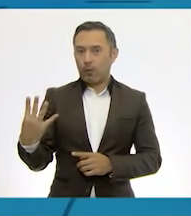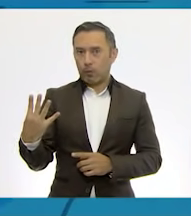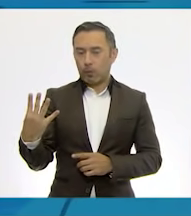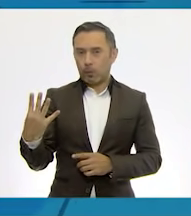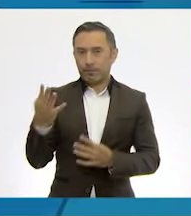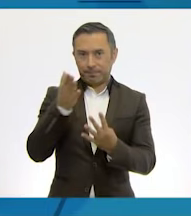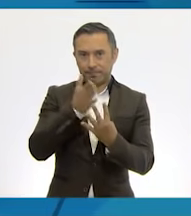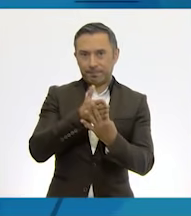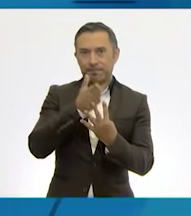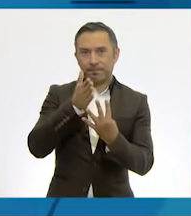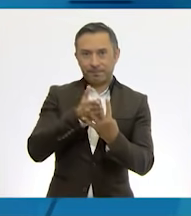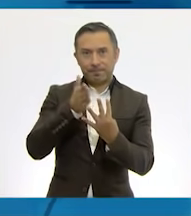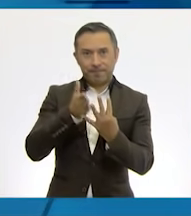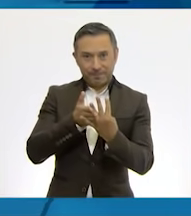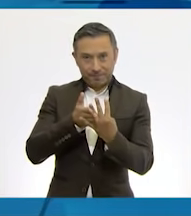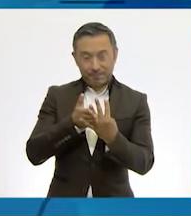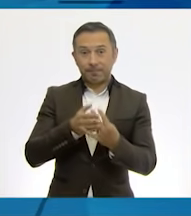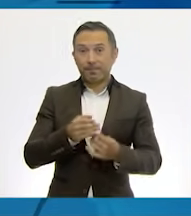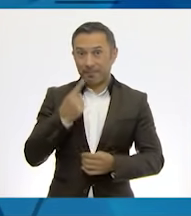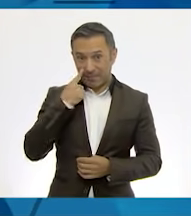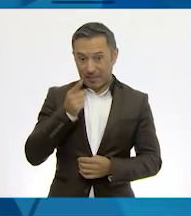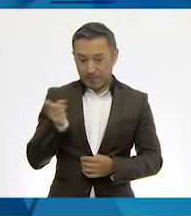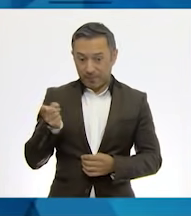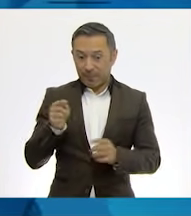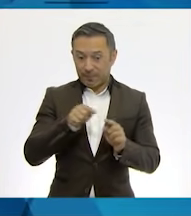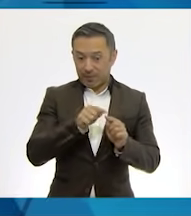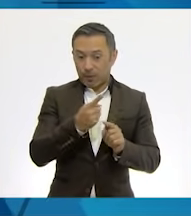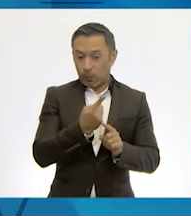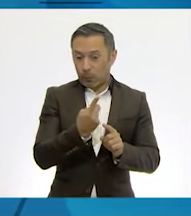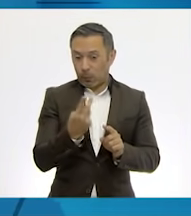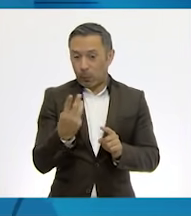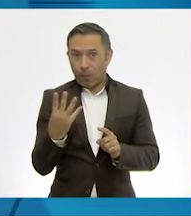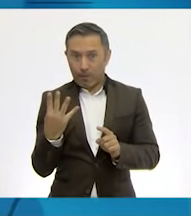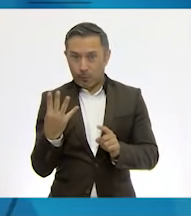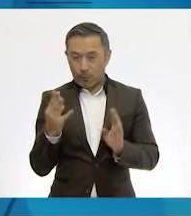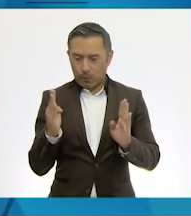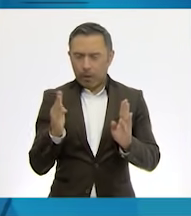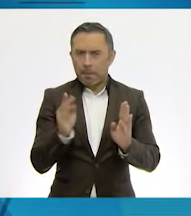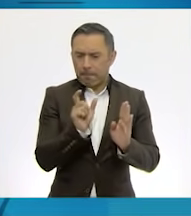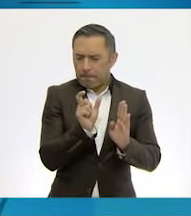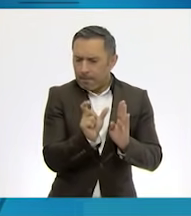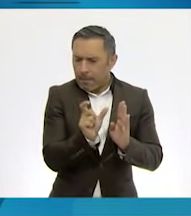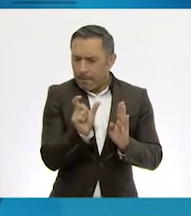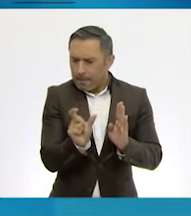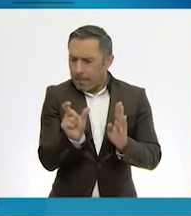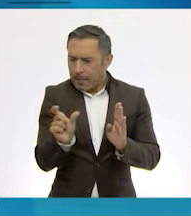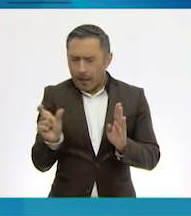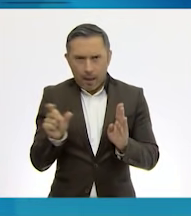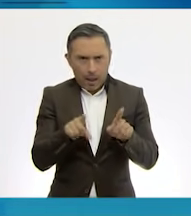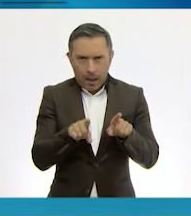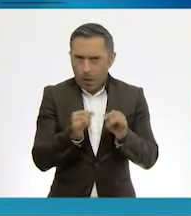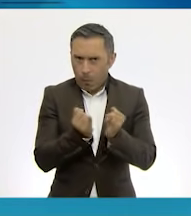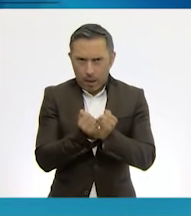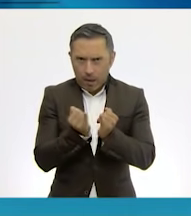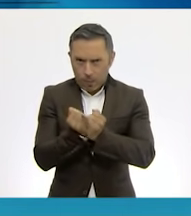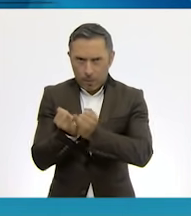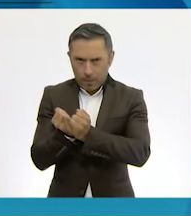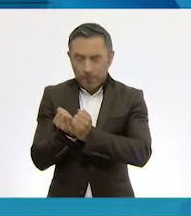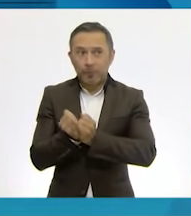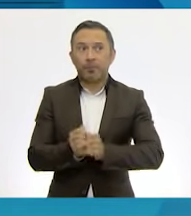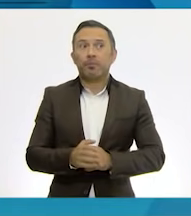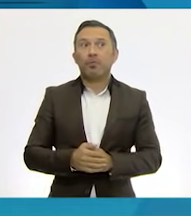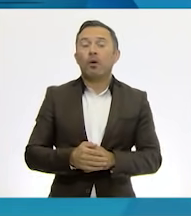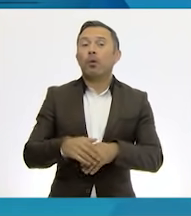Considerando que estas cuatro partes son iguales, el numerador nos representará